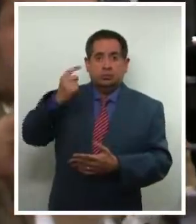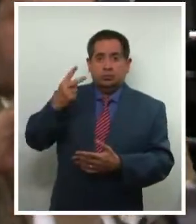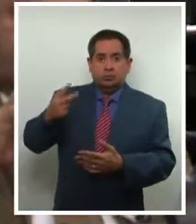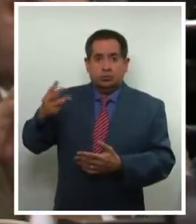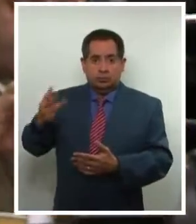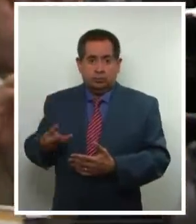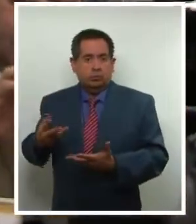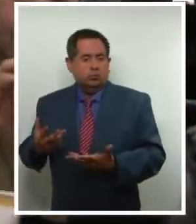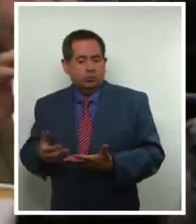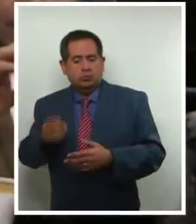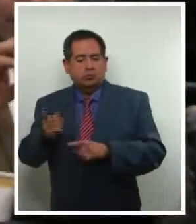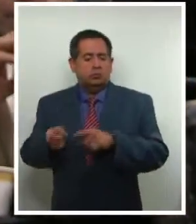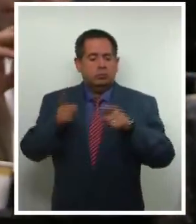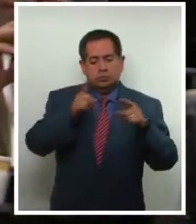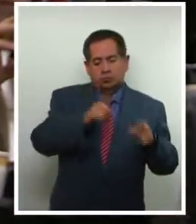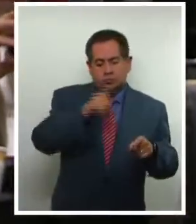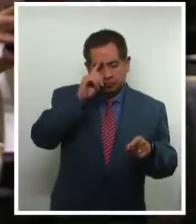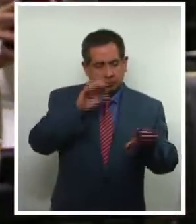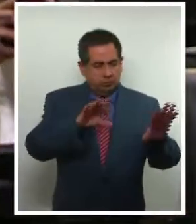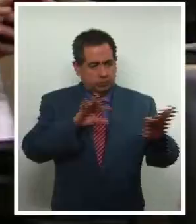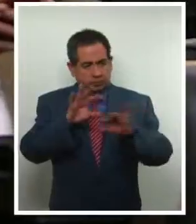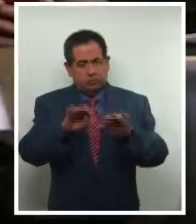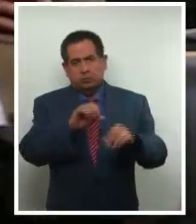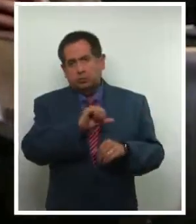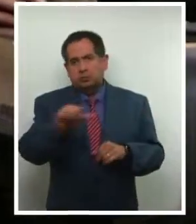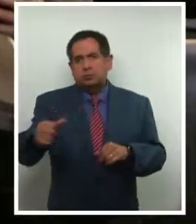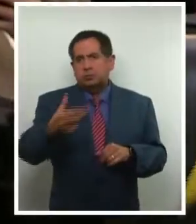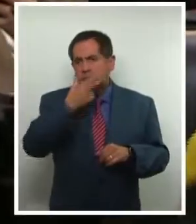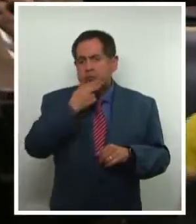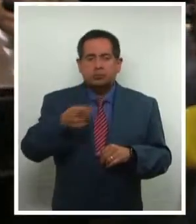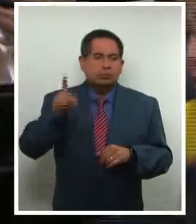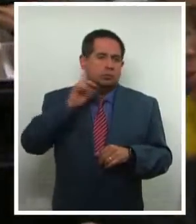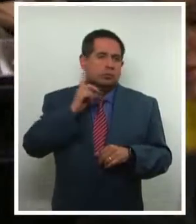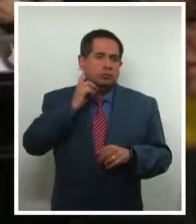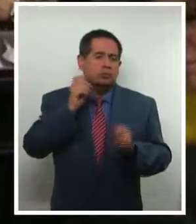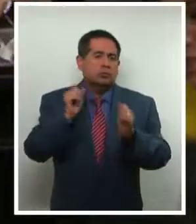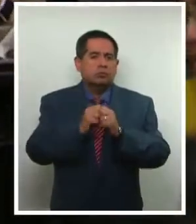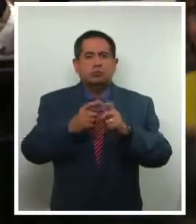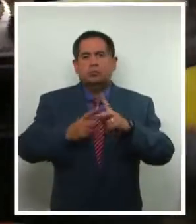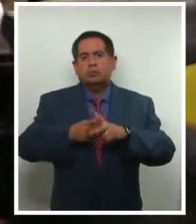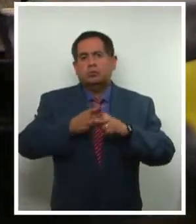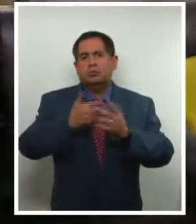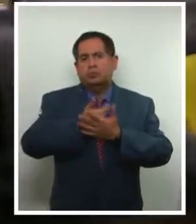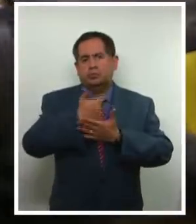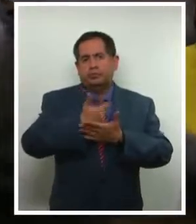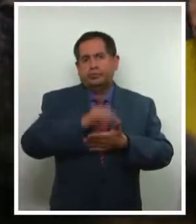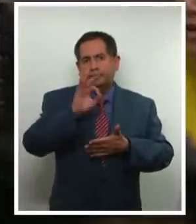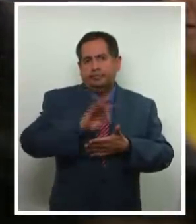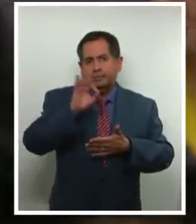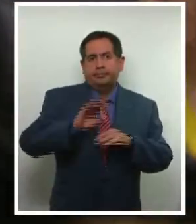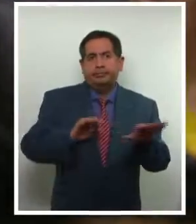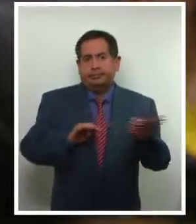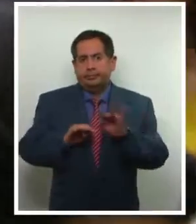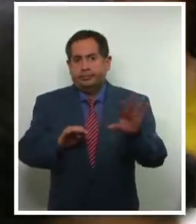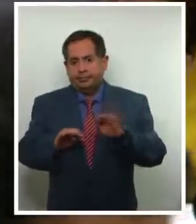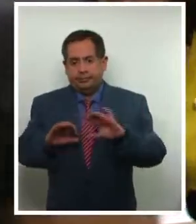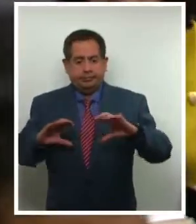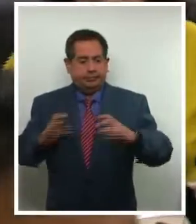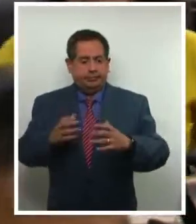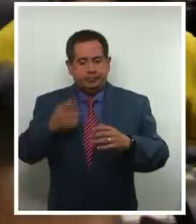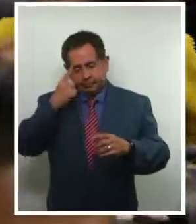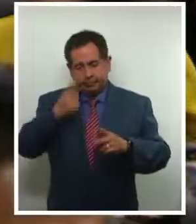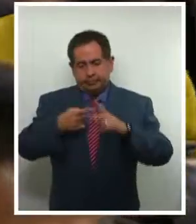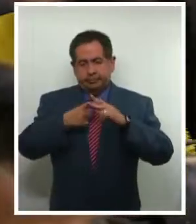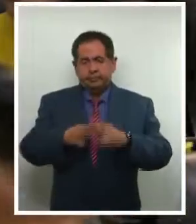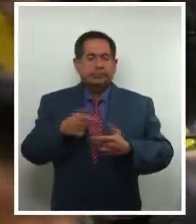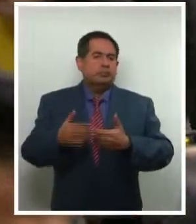relativa y para la asignación de las y los diputados de representación proporcional serán aplicables a